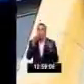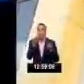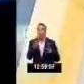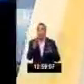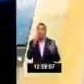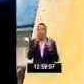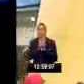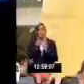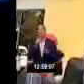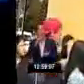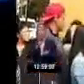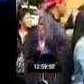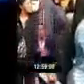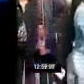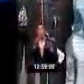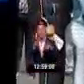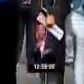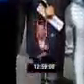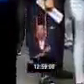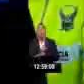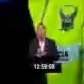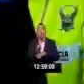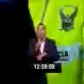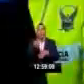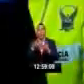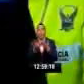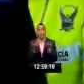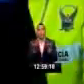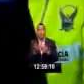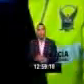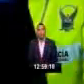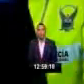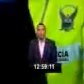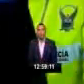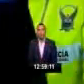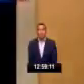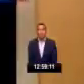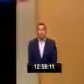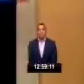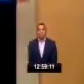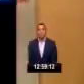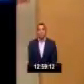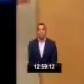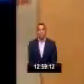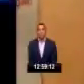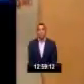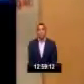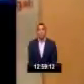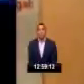cargos para los manifestantes y los dirigentes, respectivamente. Jonathan Carrera, TC Televisión.